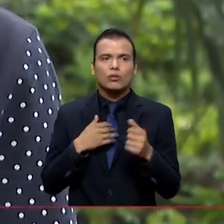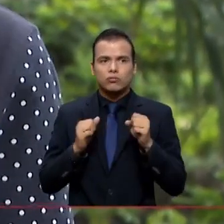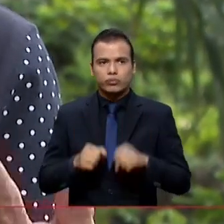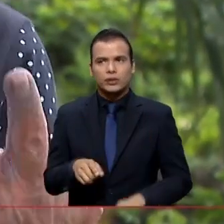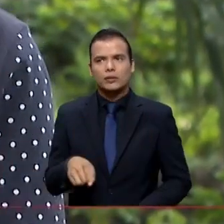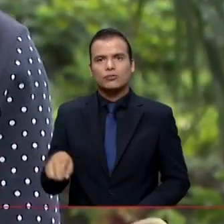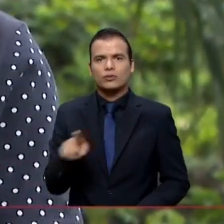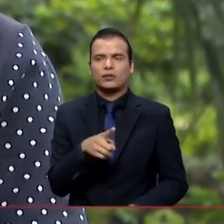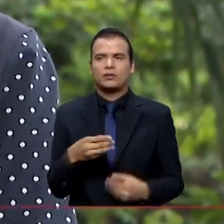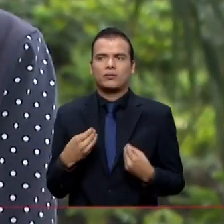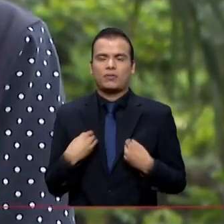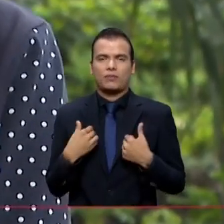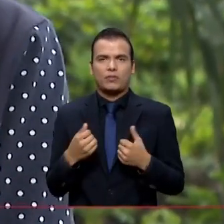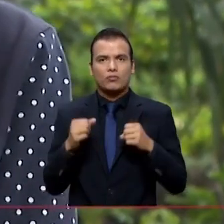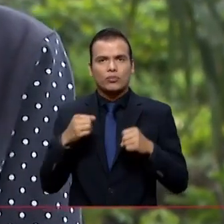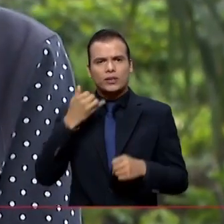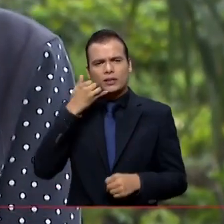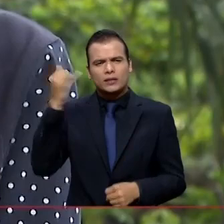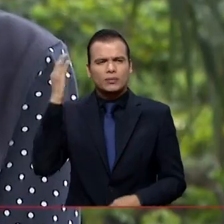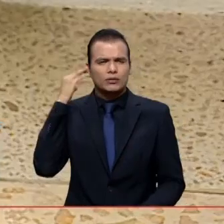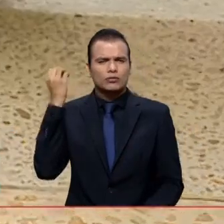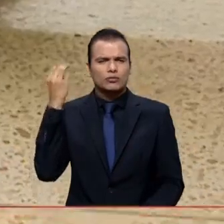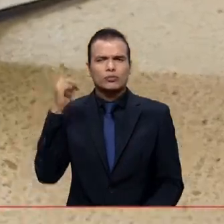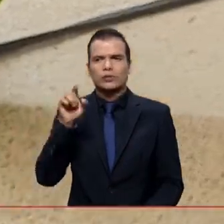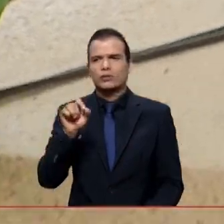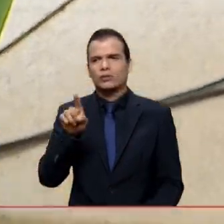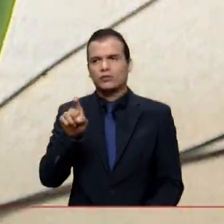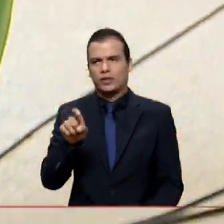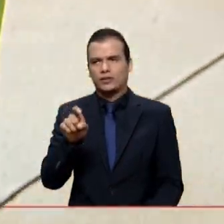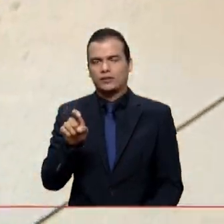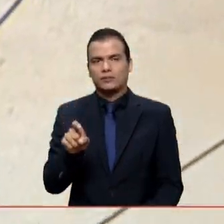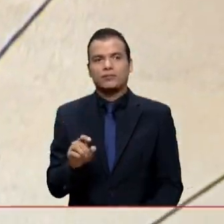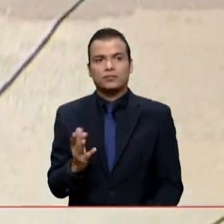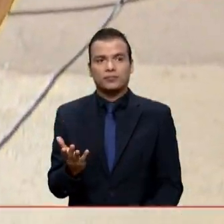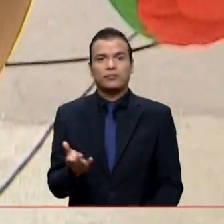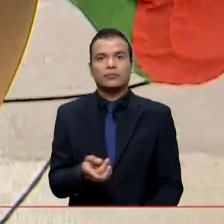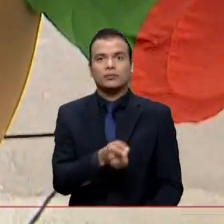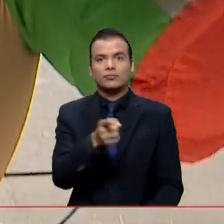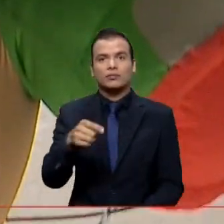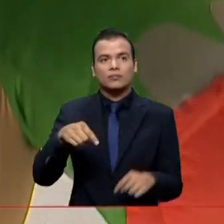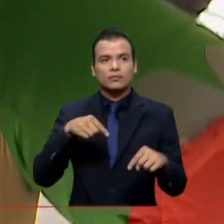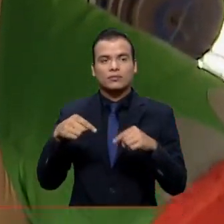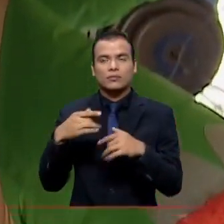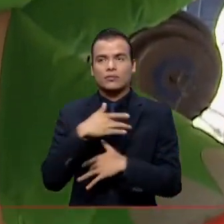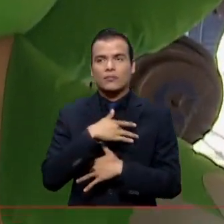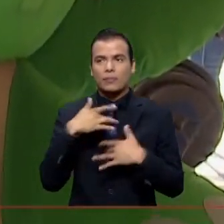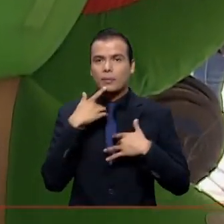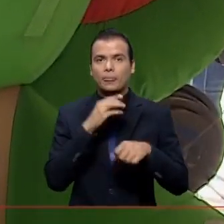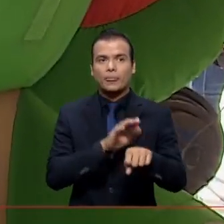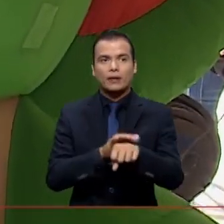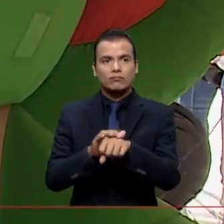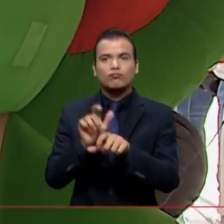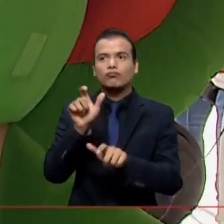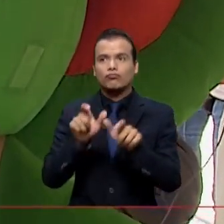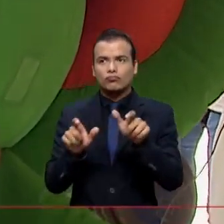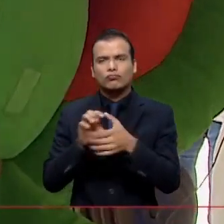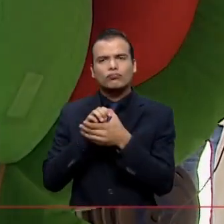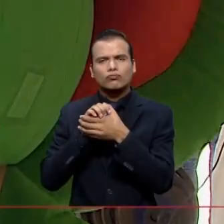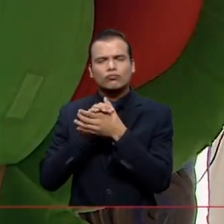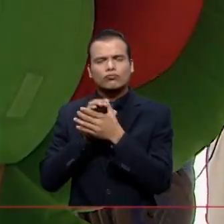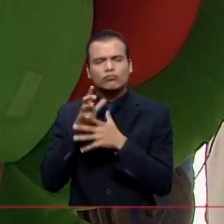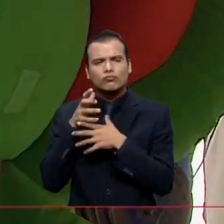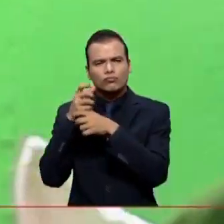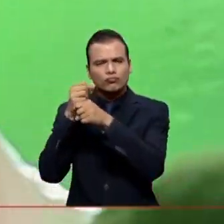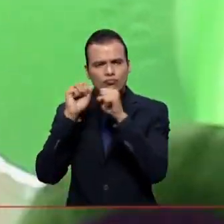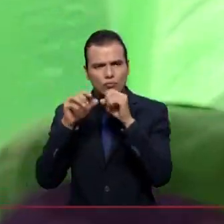acompañe. Recuerde que está la línea 106 disponible. La recomendación de las autoridades de salud es buscar confidentes, pero también a